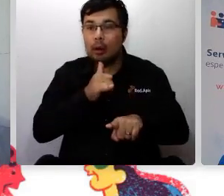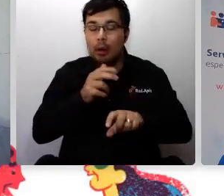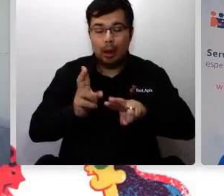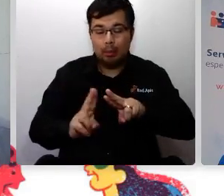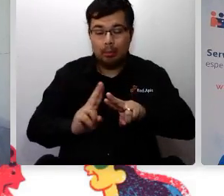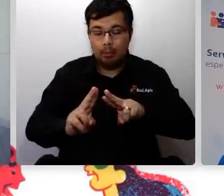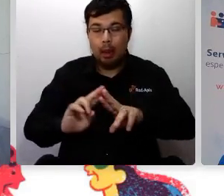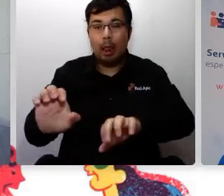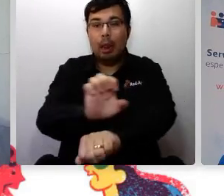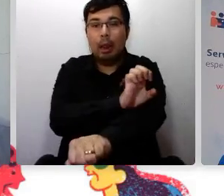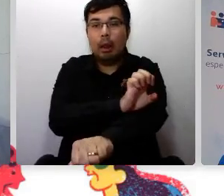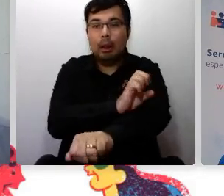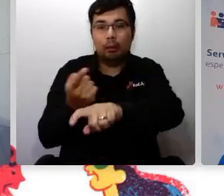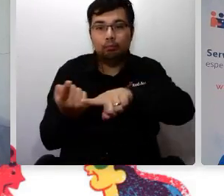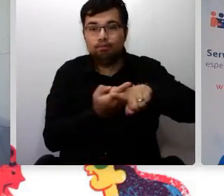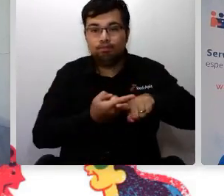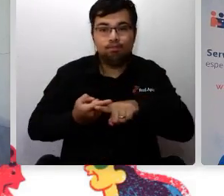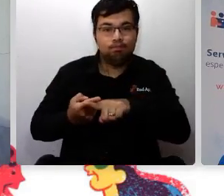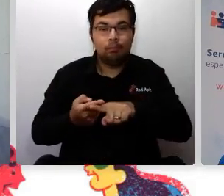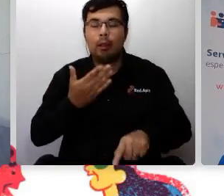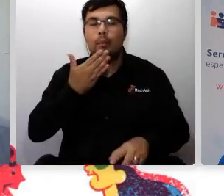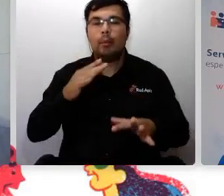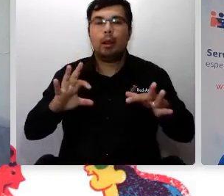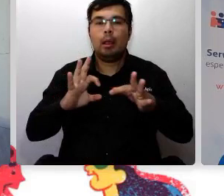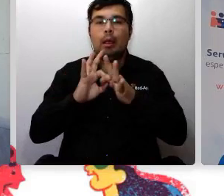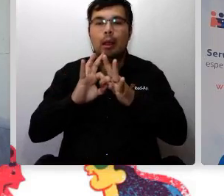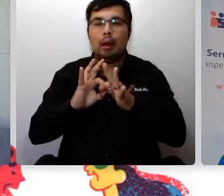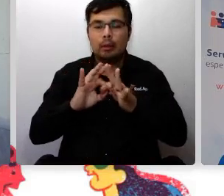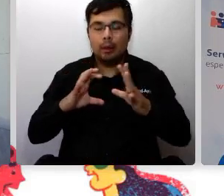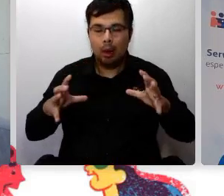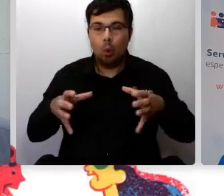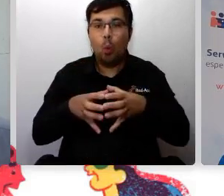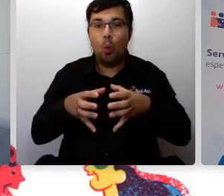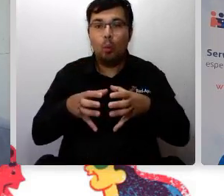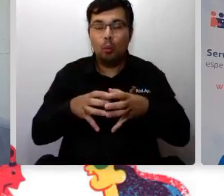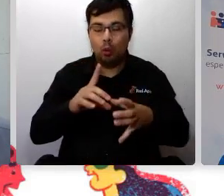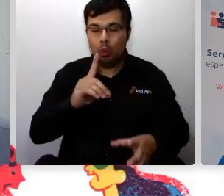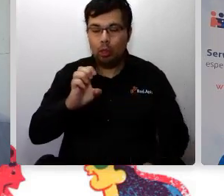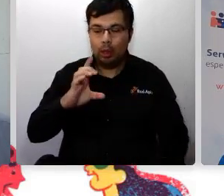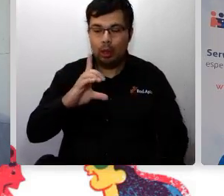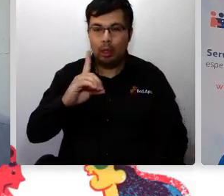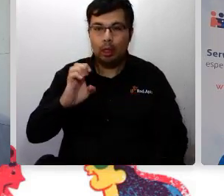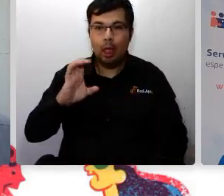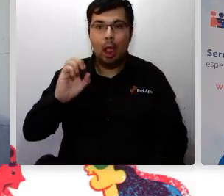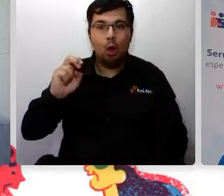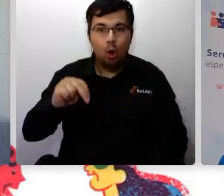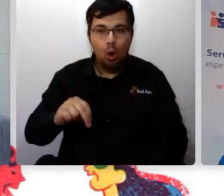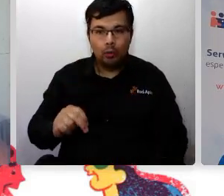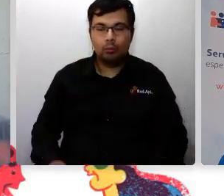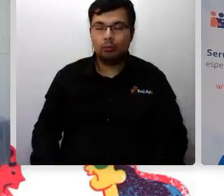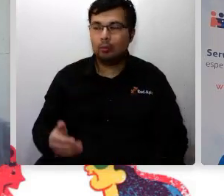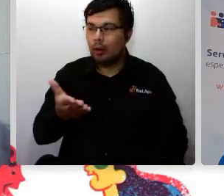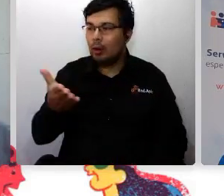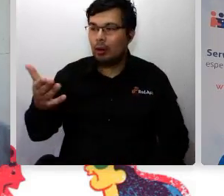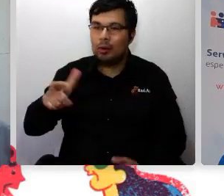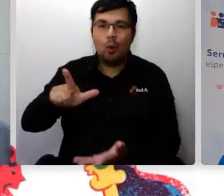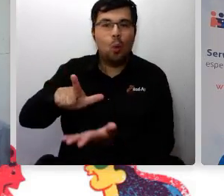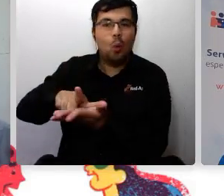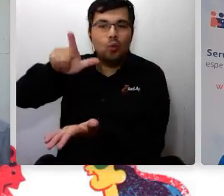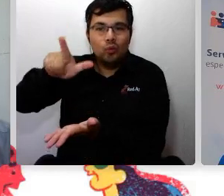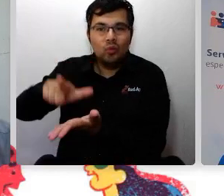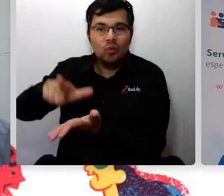Tengo varias consultas, Iván, agradecer al equipo de DECOM, que también me está ayudando muy activamente a través del chat, son un 7, me siento acompañadito de todos, esto está